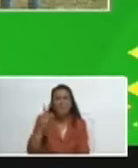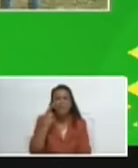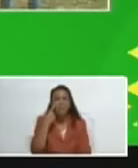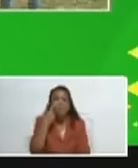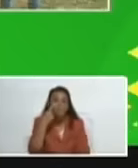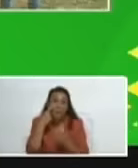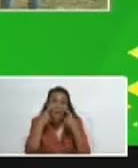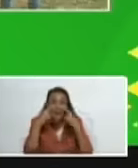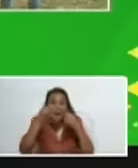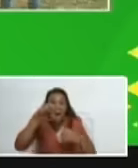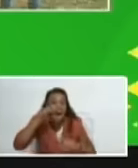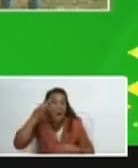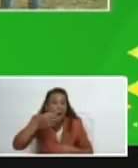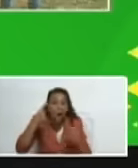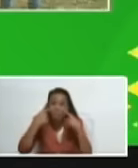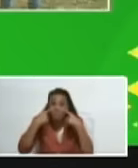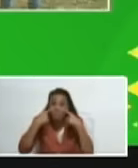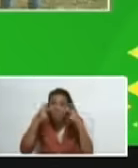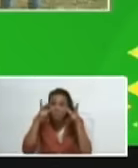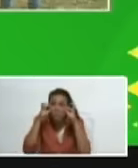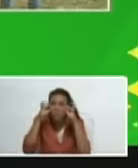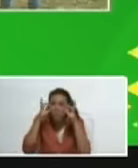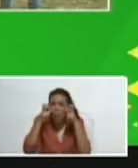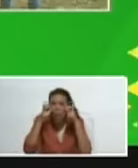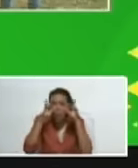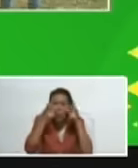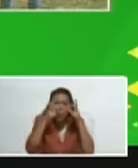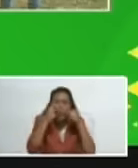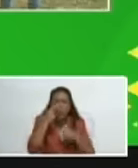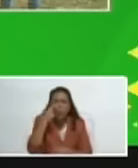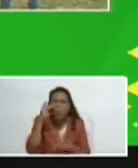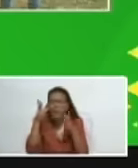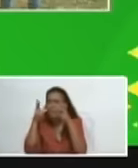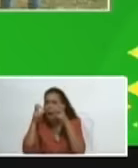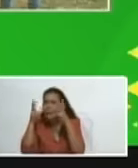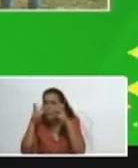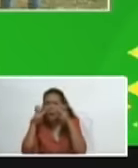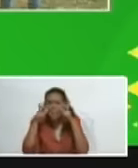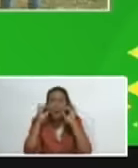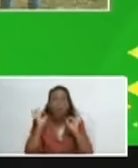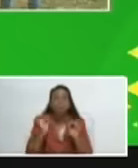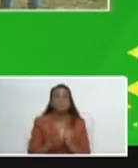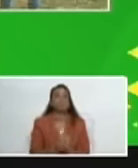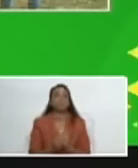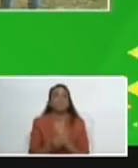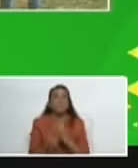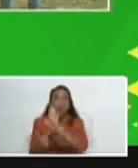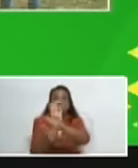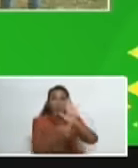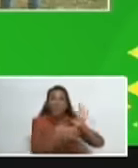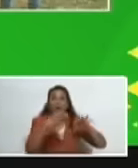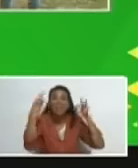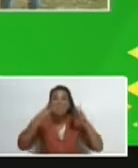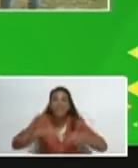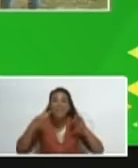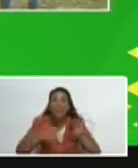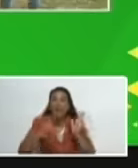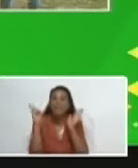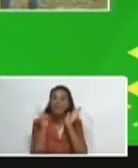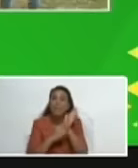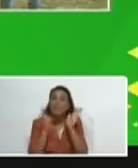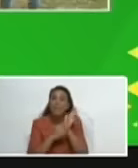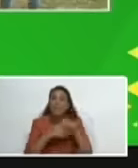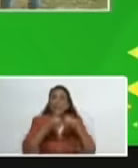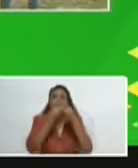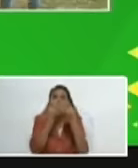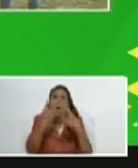ojos. Todo entra por los ojos, ¿verdad? Mostrar